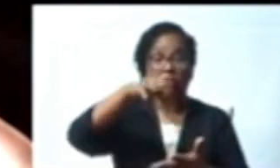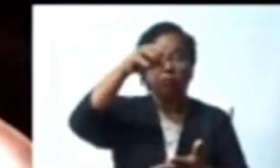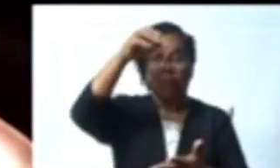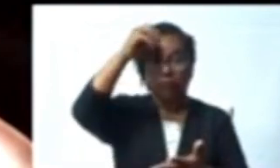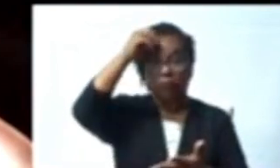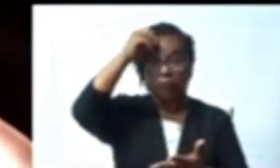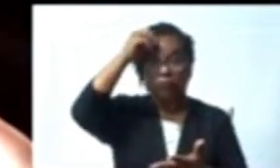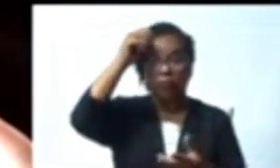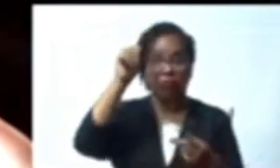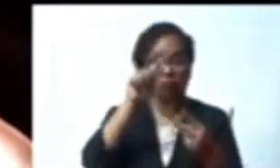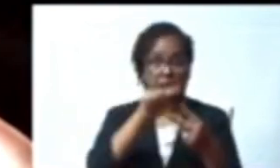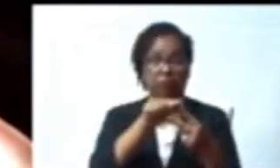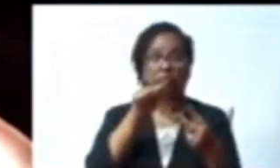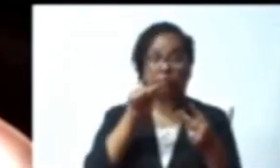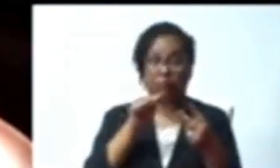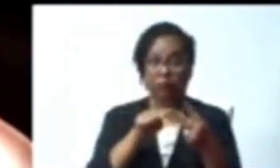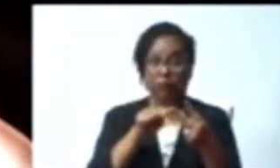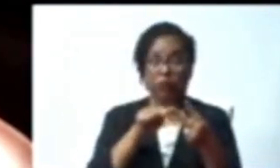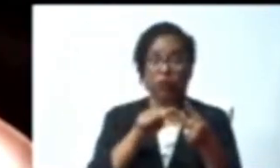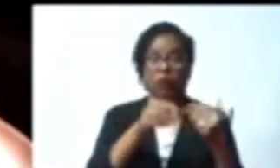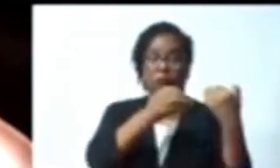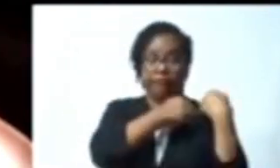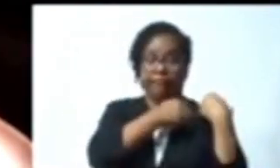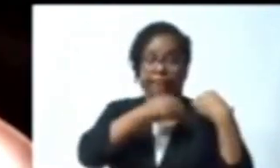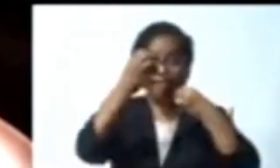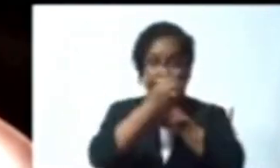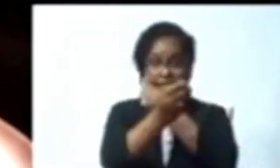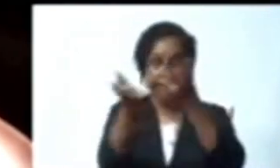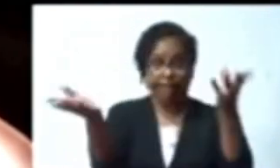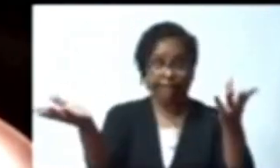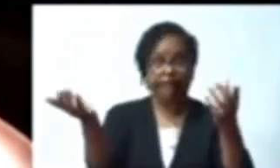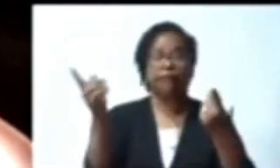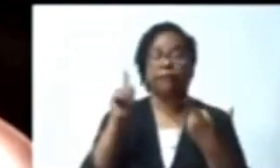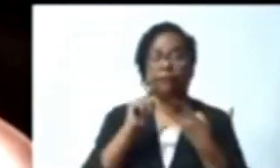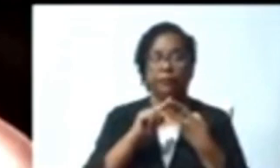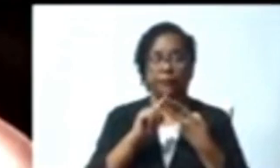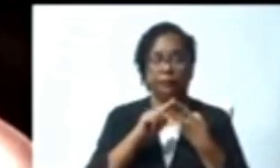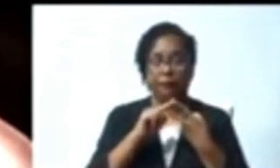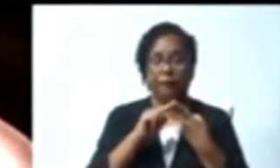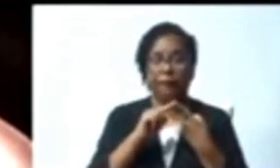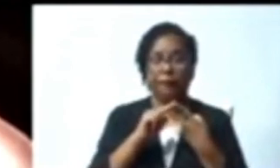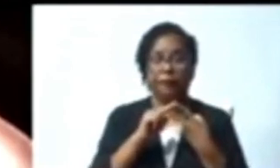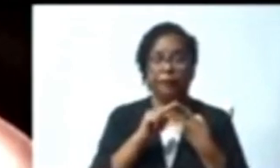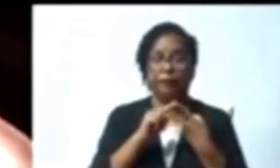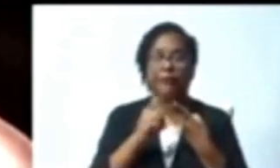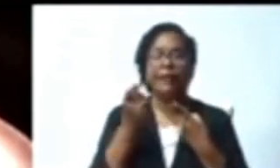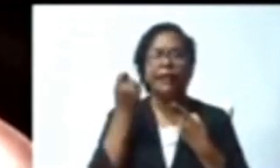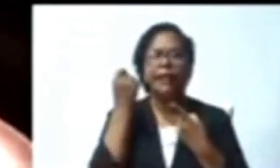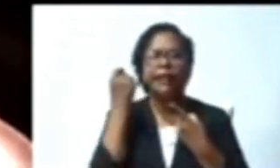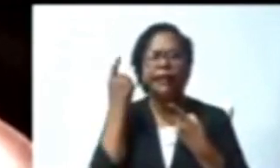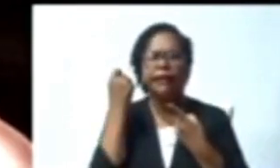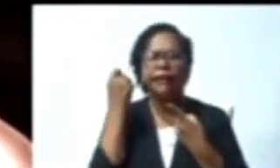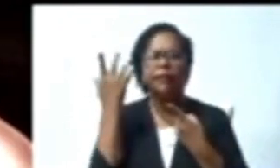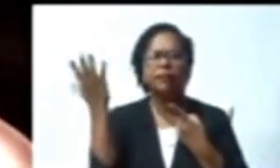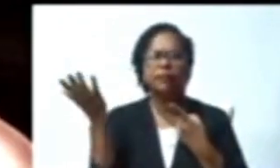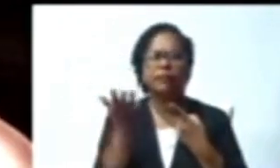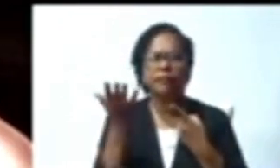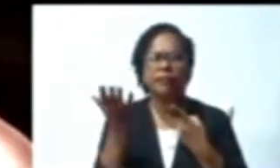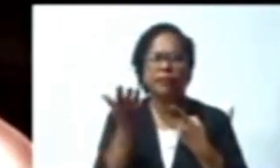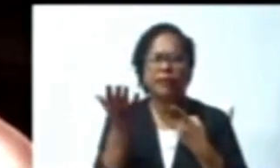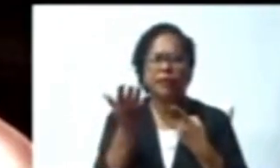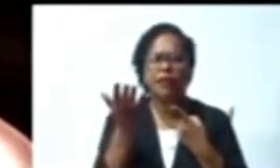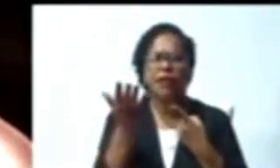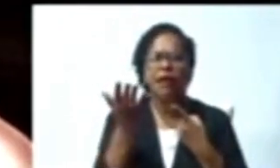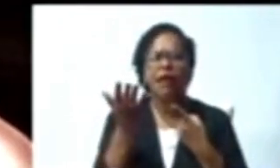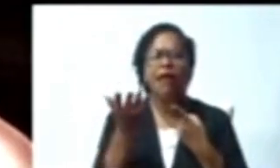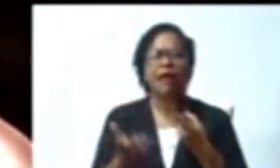vocería. El primero les diría que es el haber entendido la importancia de desarrollar un alto sentido de cuerpo y de